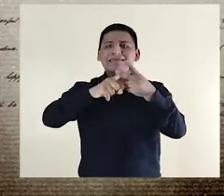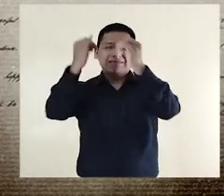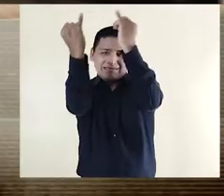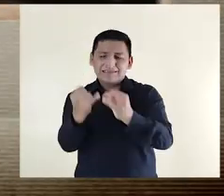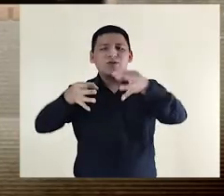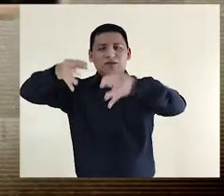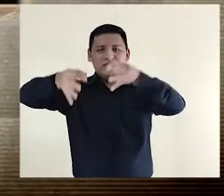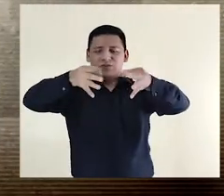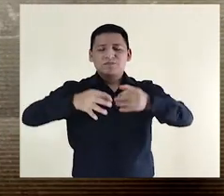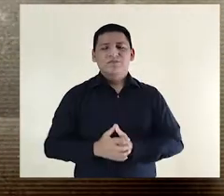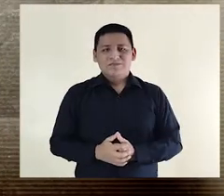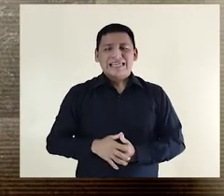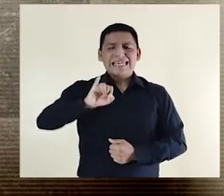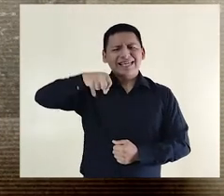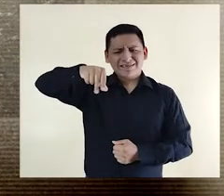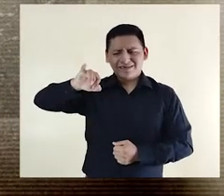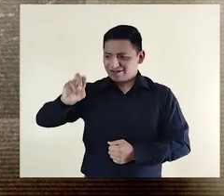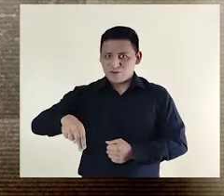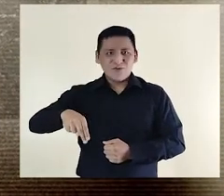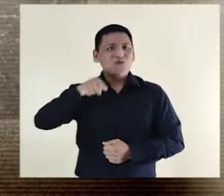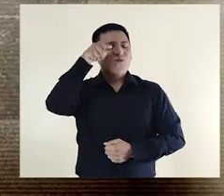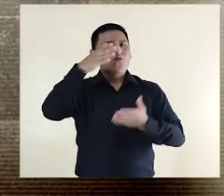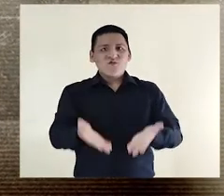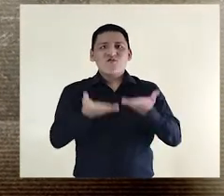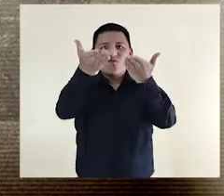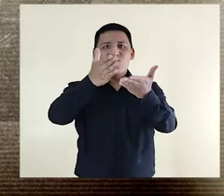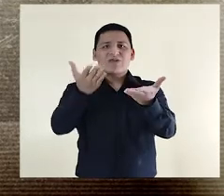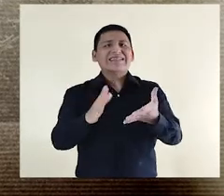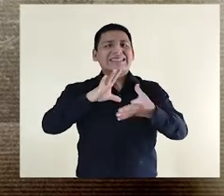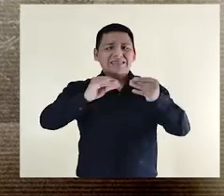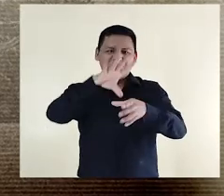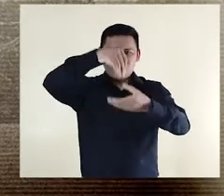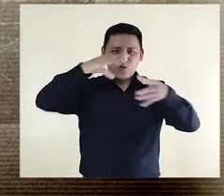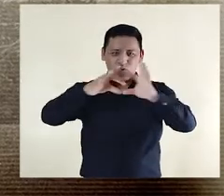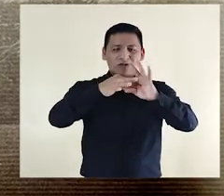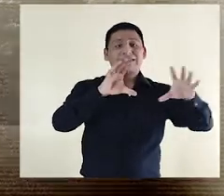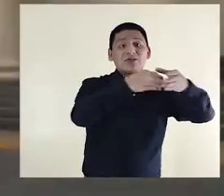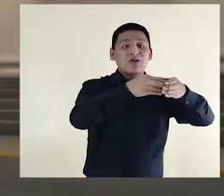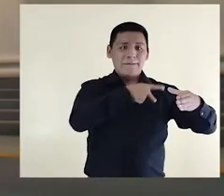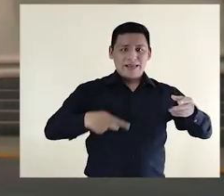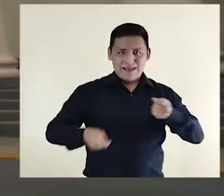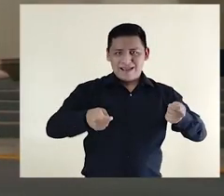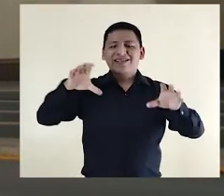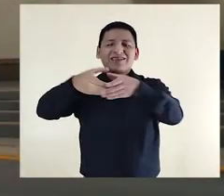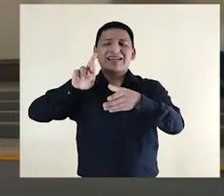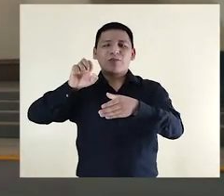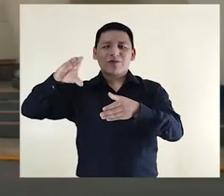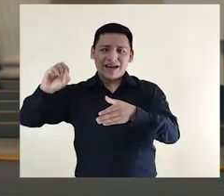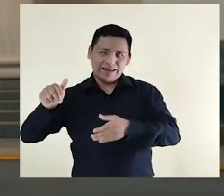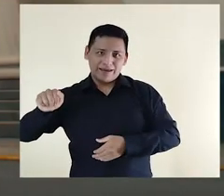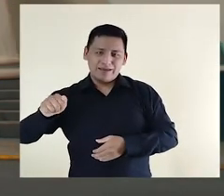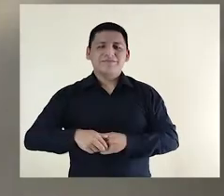el artesonado de la sala del tribunal. La Inquisición es un patrimonio que une dos instituciones, una virreinal y